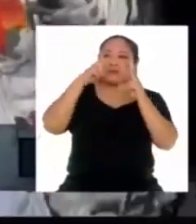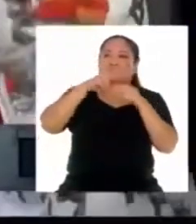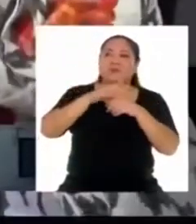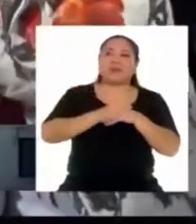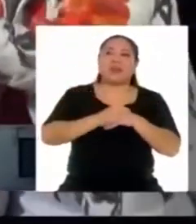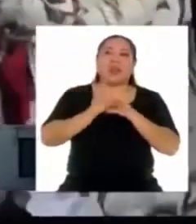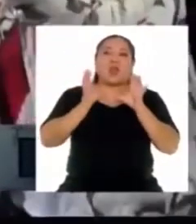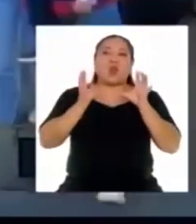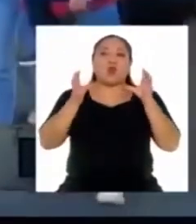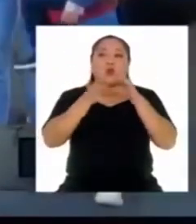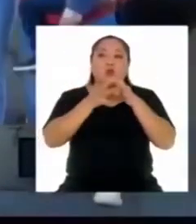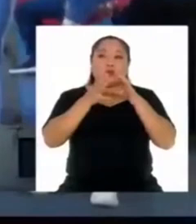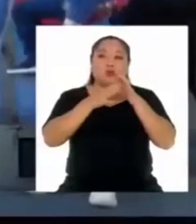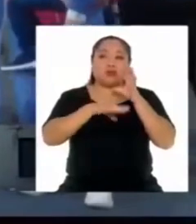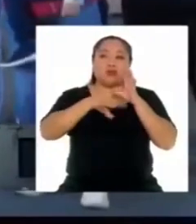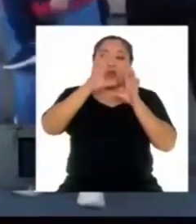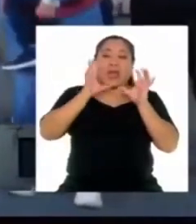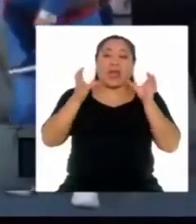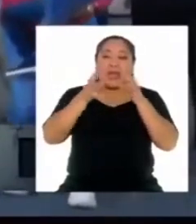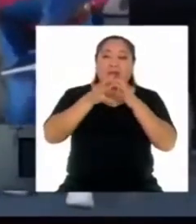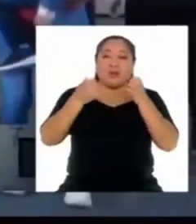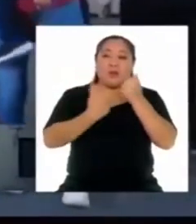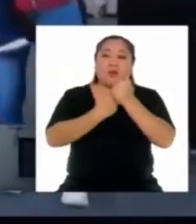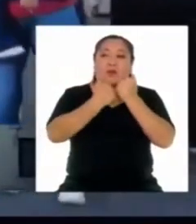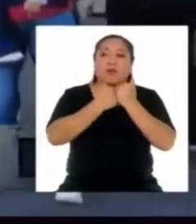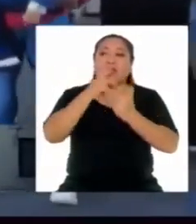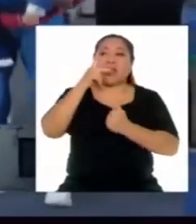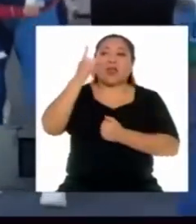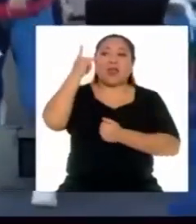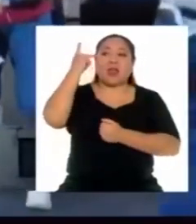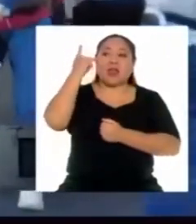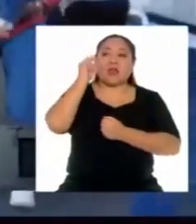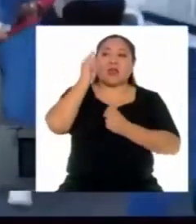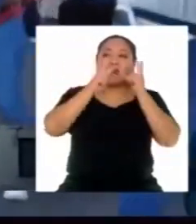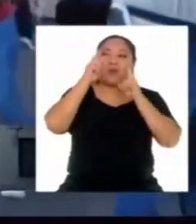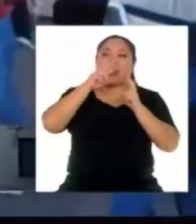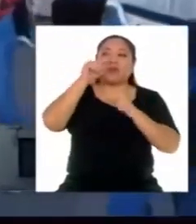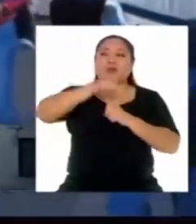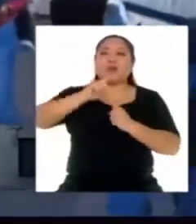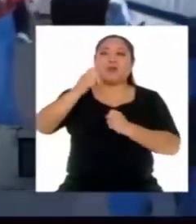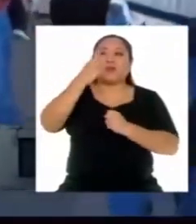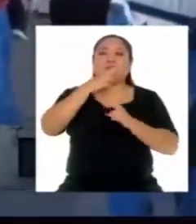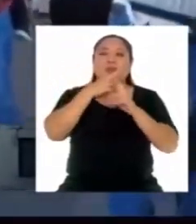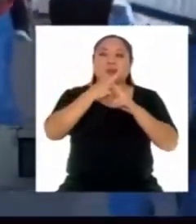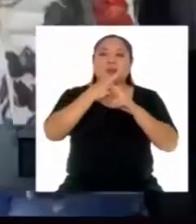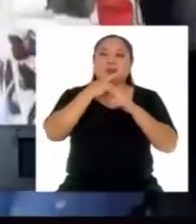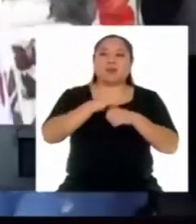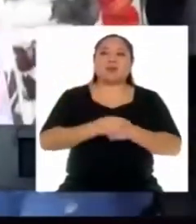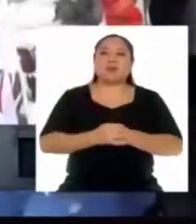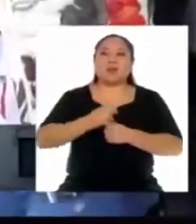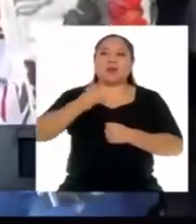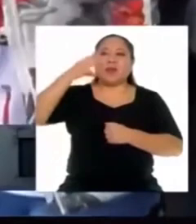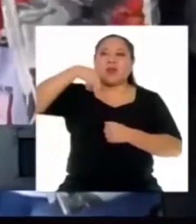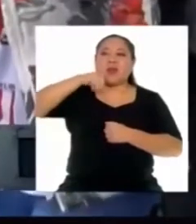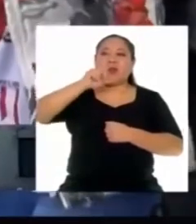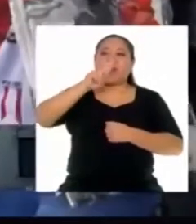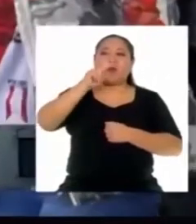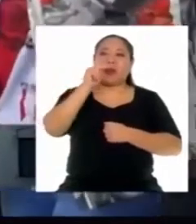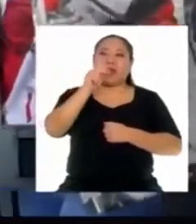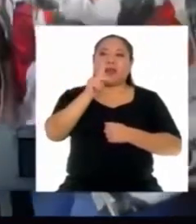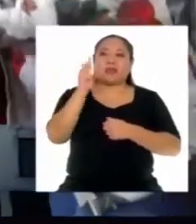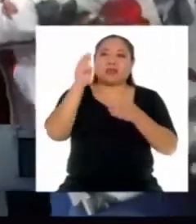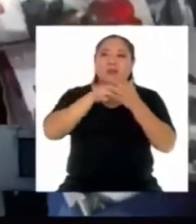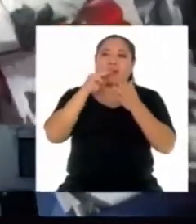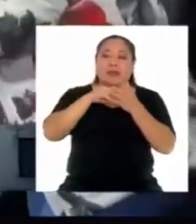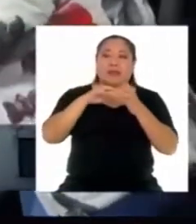intento después de haber perdido en segunda vuelta las dos elecciones anteriores ante Ollanta Humala en el 2011